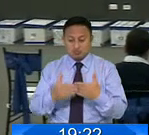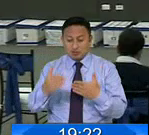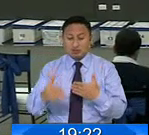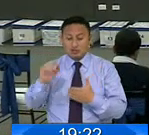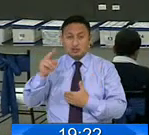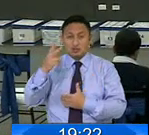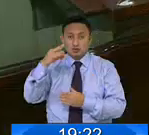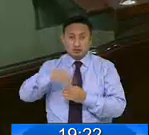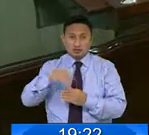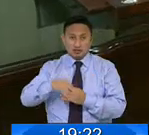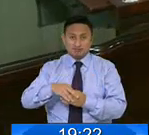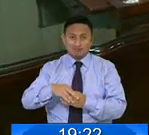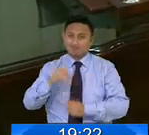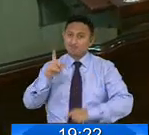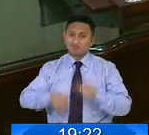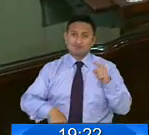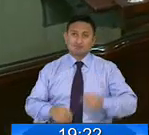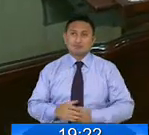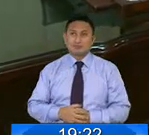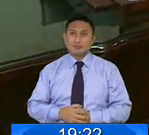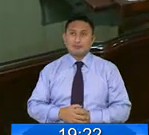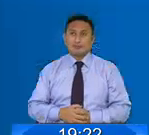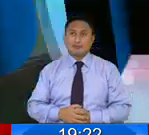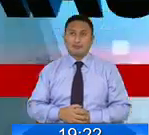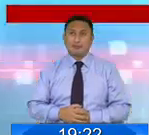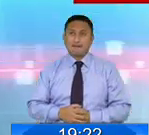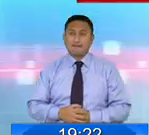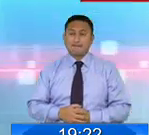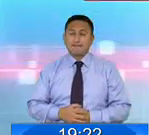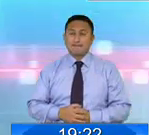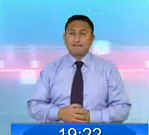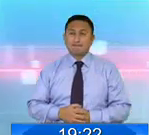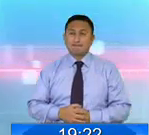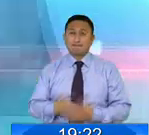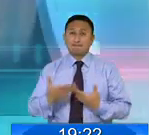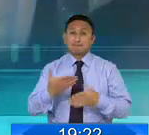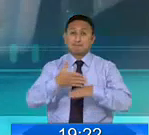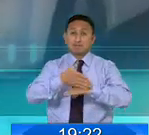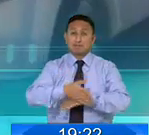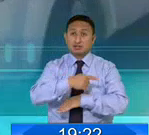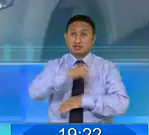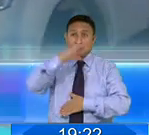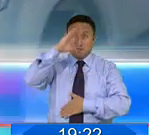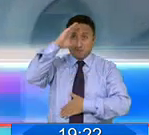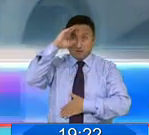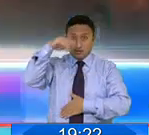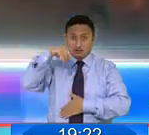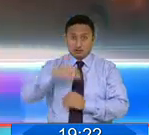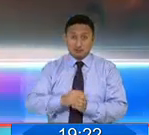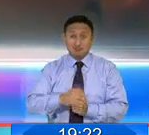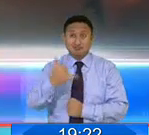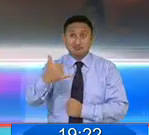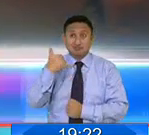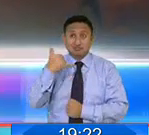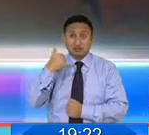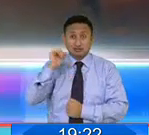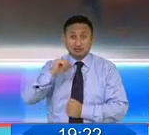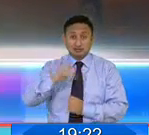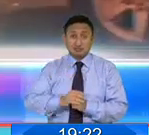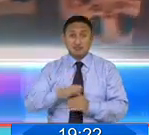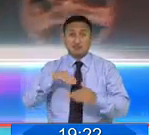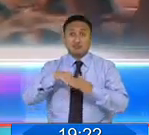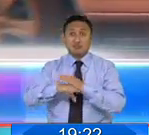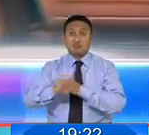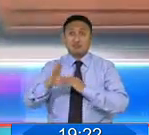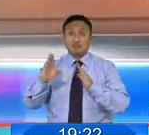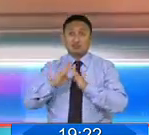segunda vuelta, informó Priscila Cadena. Más adelante, policía decomisó celulares durante allanamientos